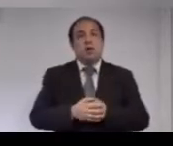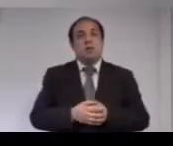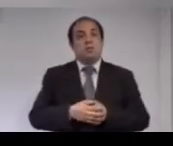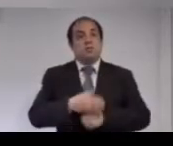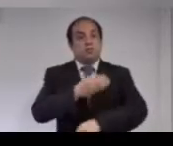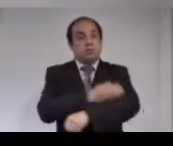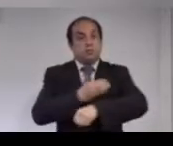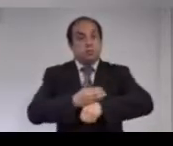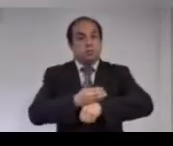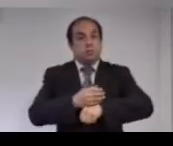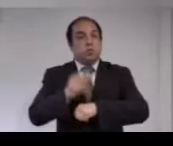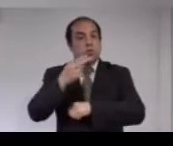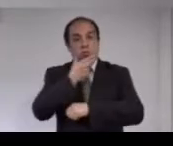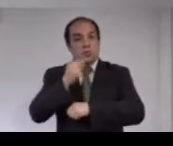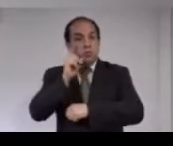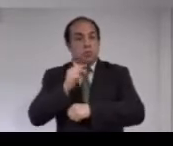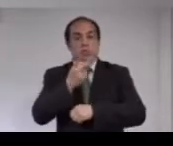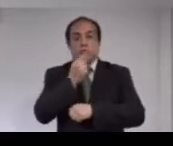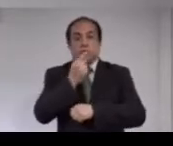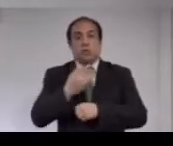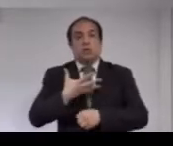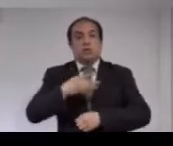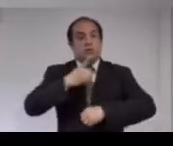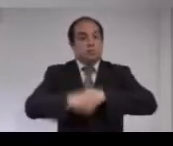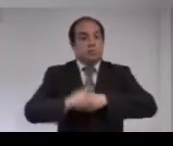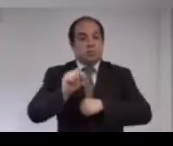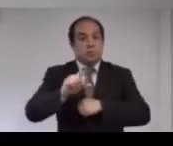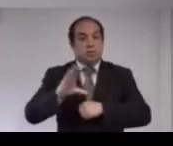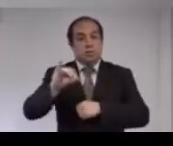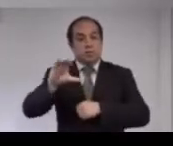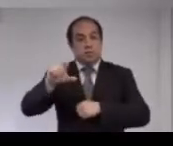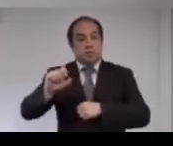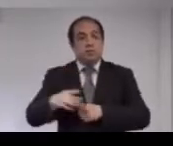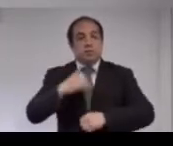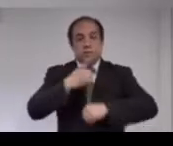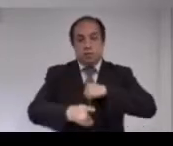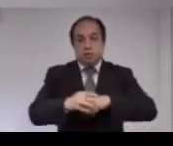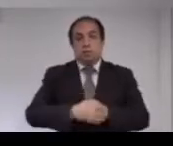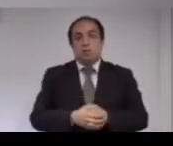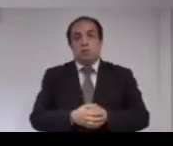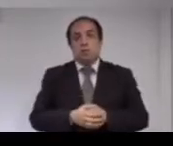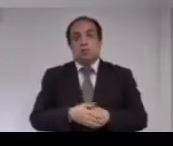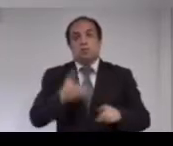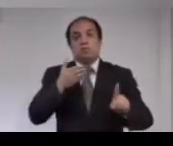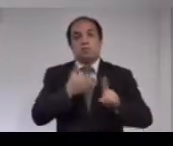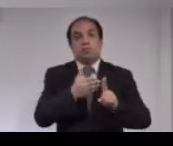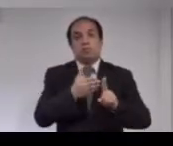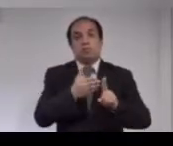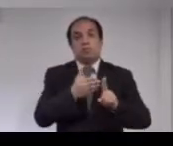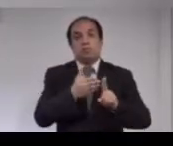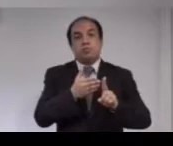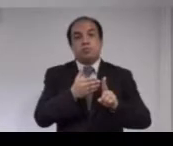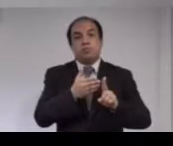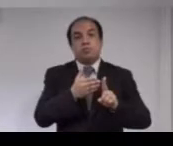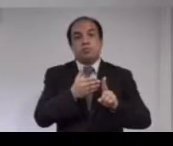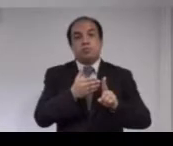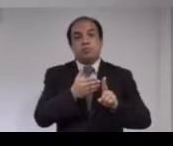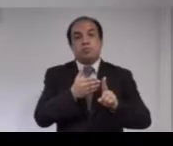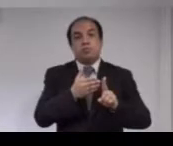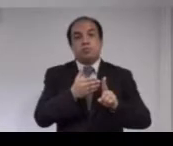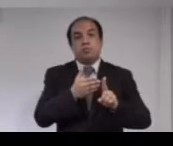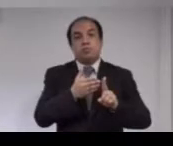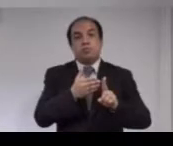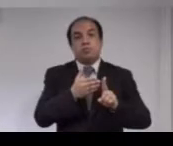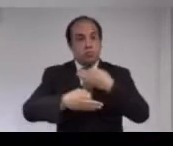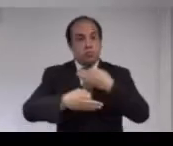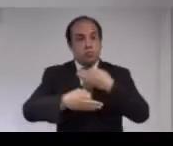policías que resultaron lesionados, así como a los civiles afectados a fin de integrar su testimonio en las indagatorias y con